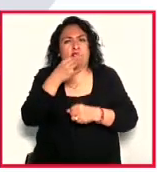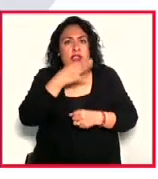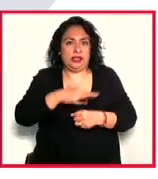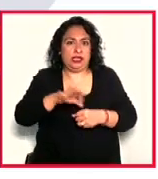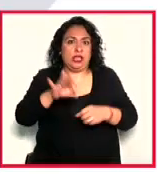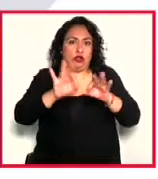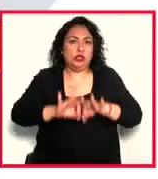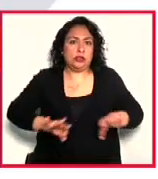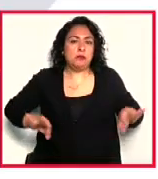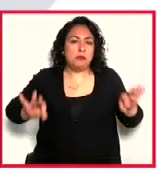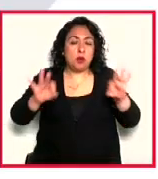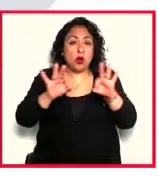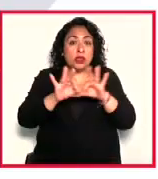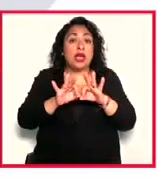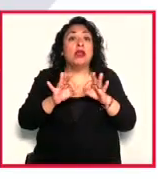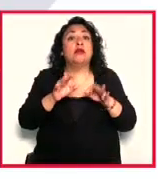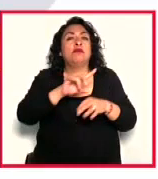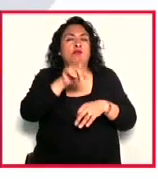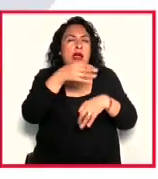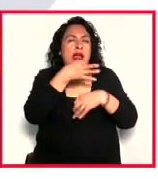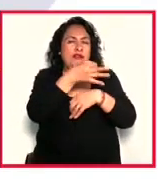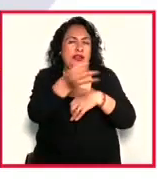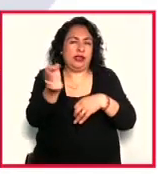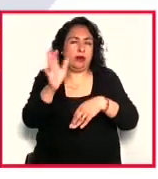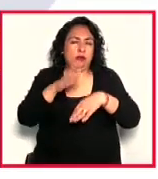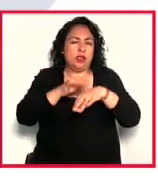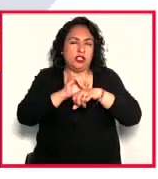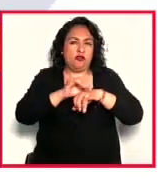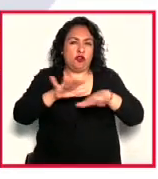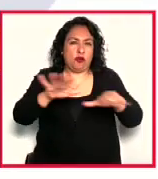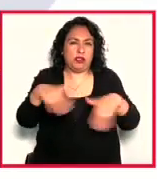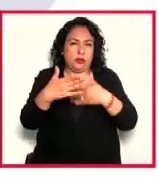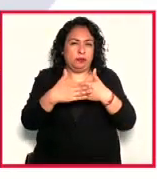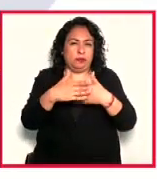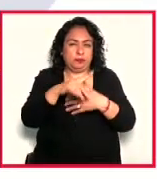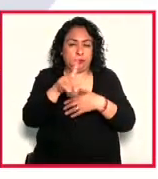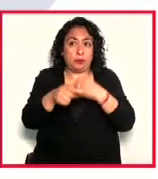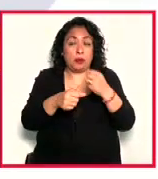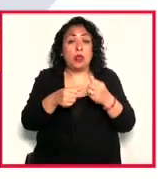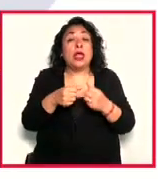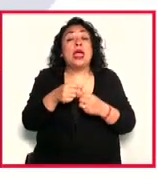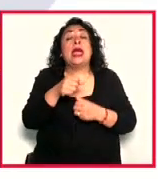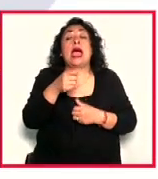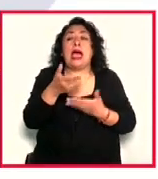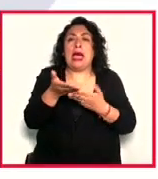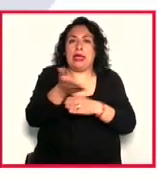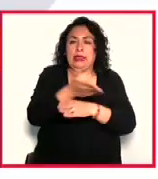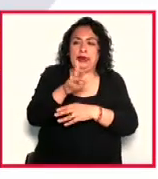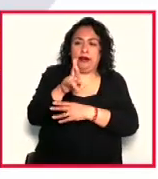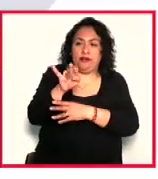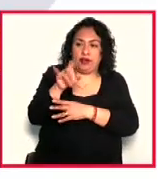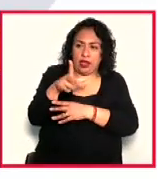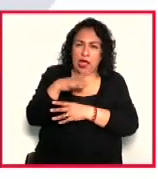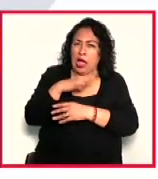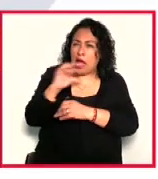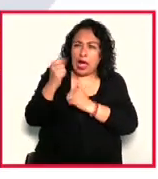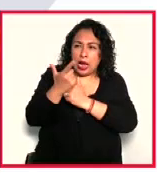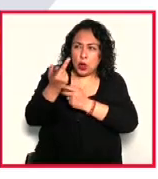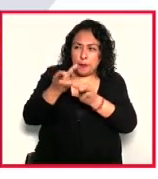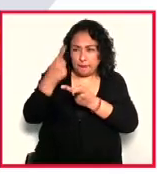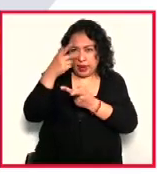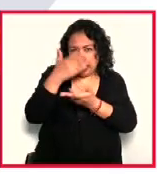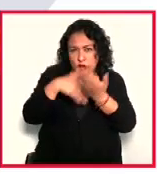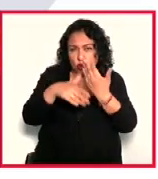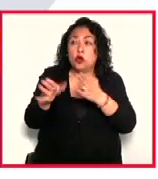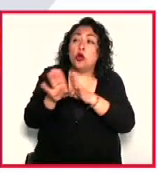importantes que daremos a conocer más detalles dentro de unos minutos. Antes, Rafael García Villegas tiene algo preparado para todos nosotros. ¿Cómo